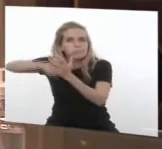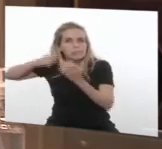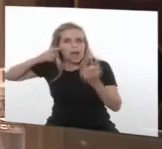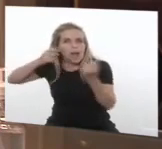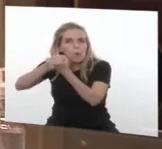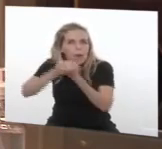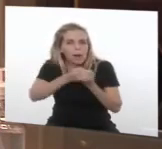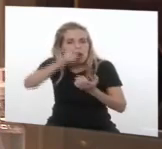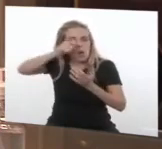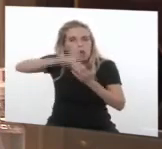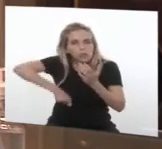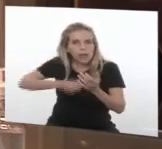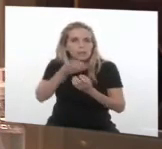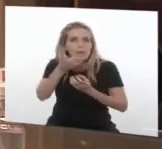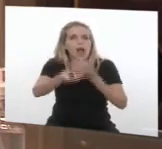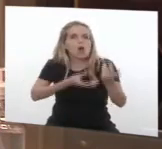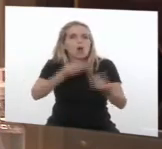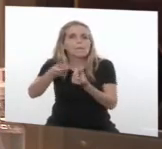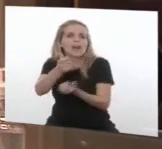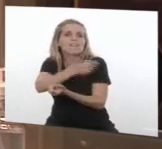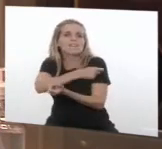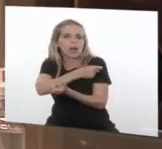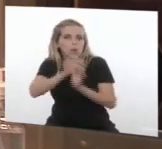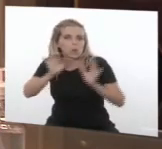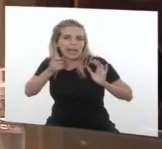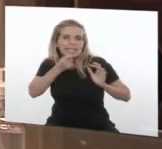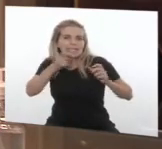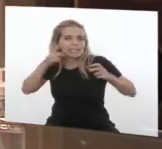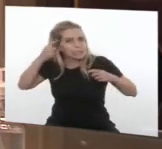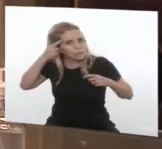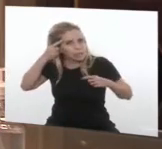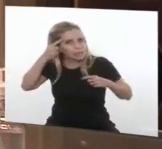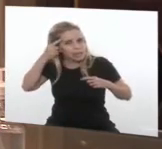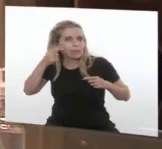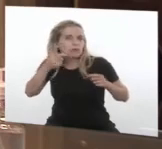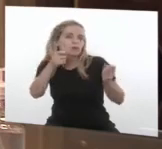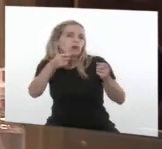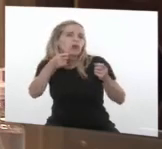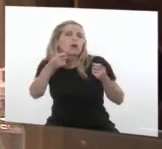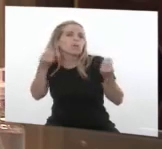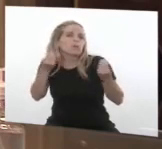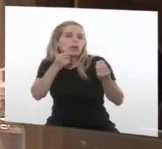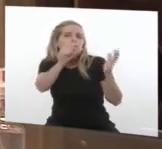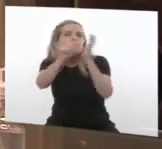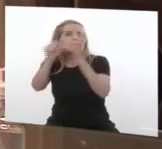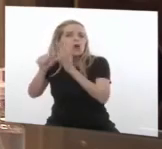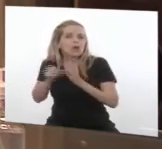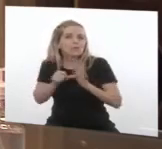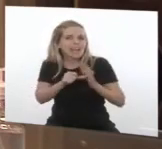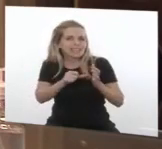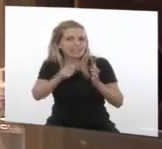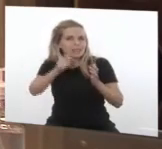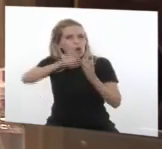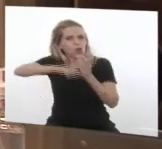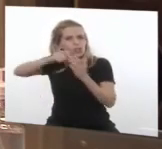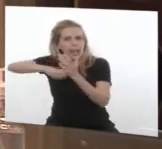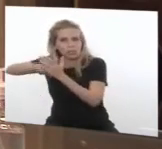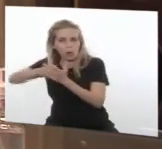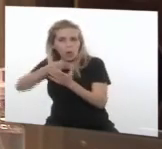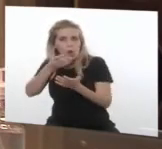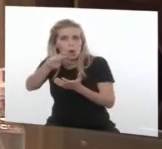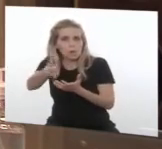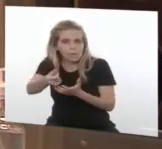pura y exclusivamente es nuestra. Si no la tomamos, y el gobierno tiene que tomarla, tiene que